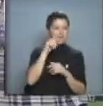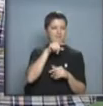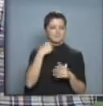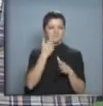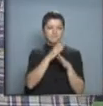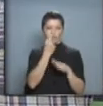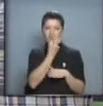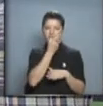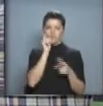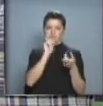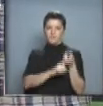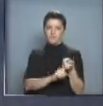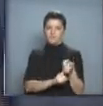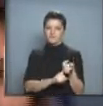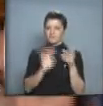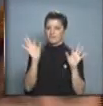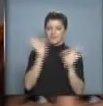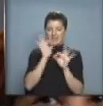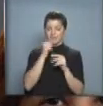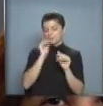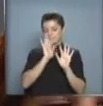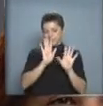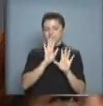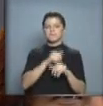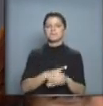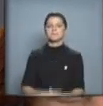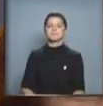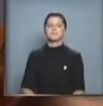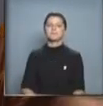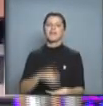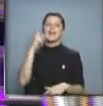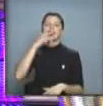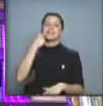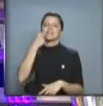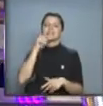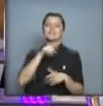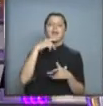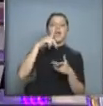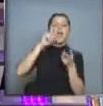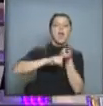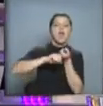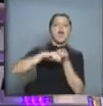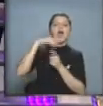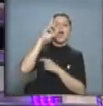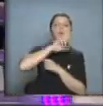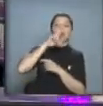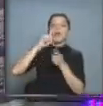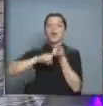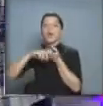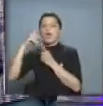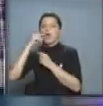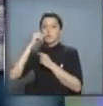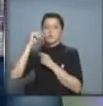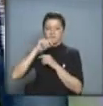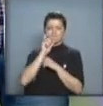propuesta? No hubo propuesta. Además, piénsenlo en el nombre ya. Esposa y esposo. No, pero el hecho de que no lo hayan pensado